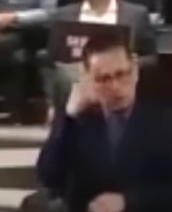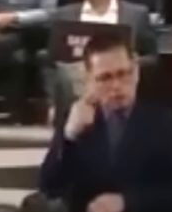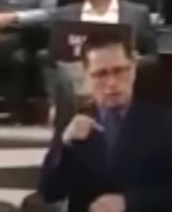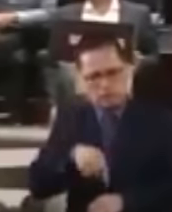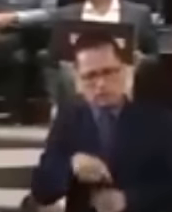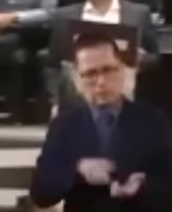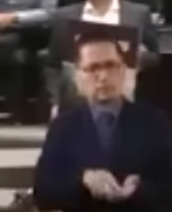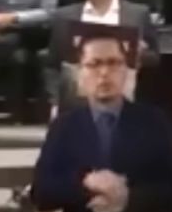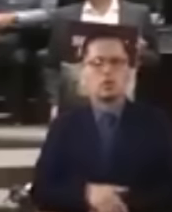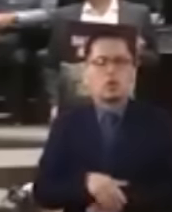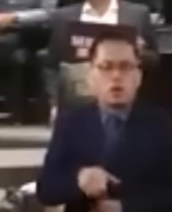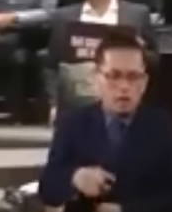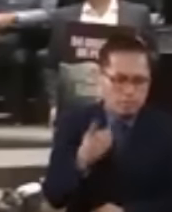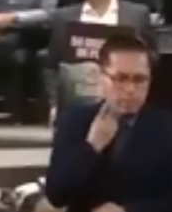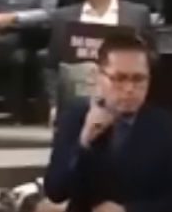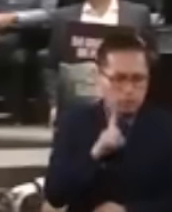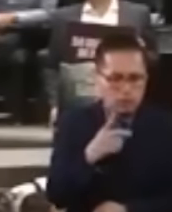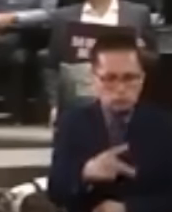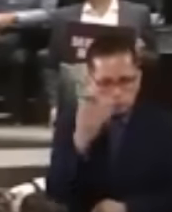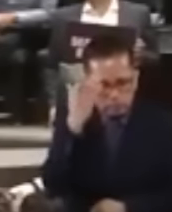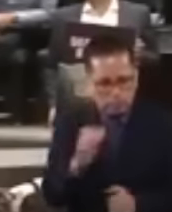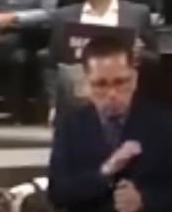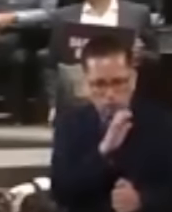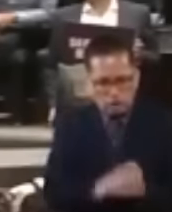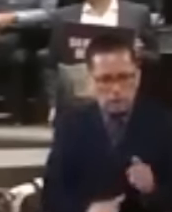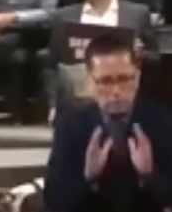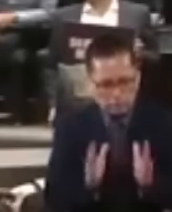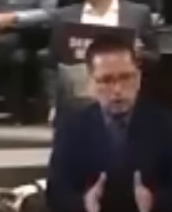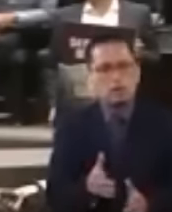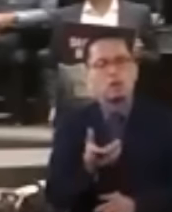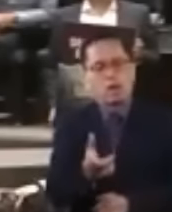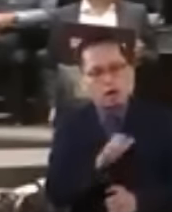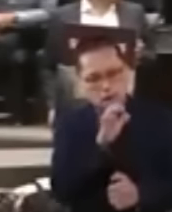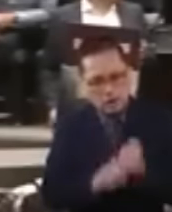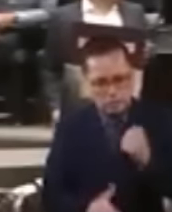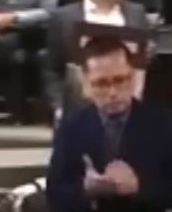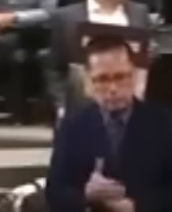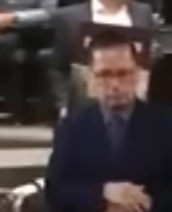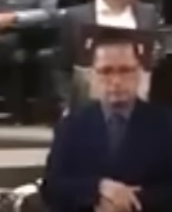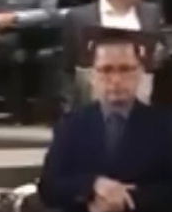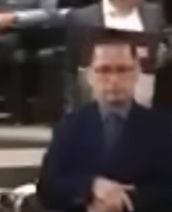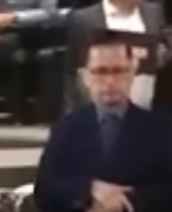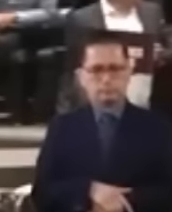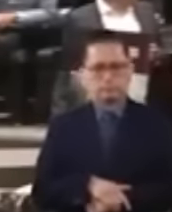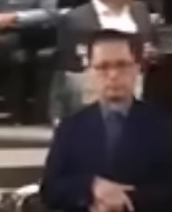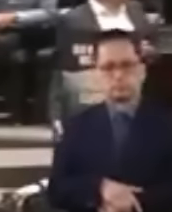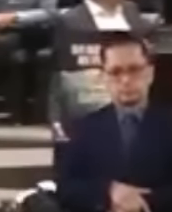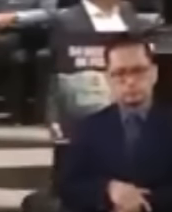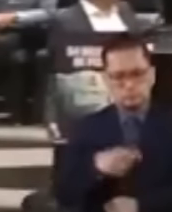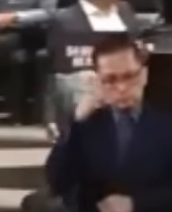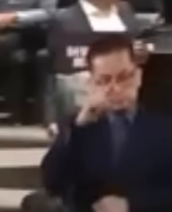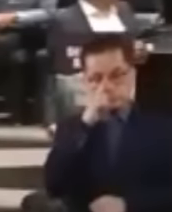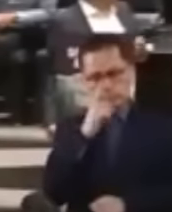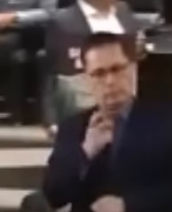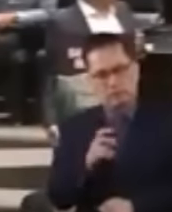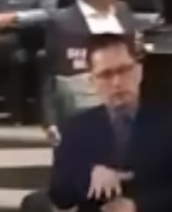esta Cámara el programa Reina, que sea una red de estancias infantiles y nutrición para apoyar